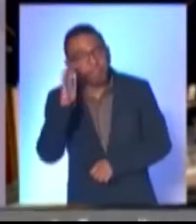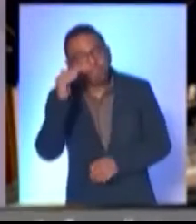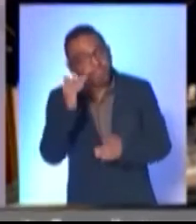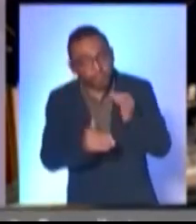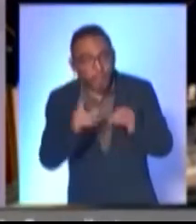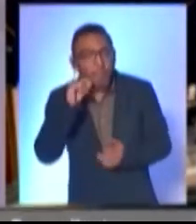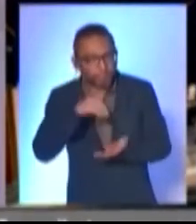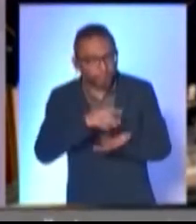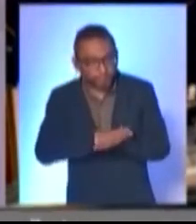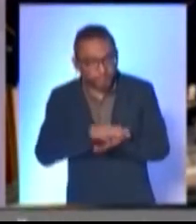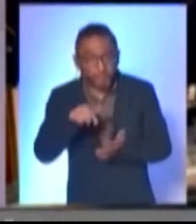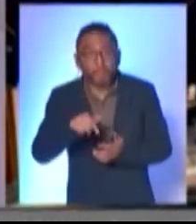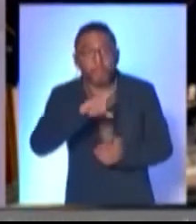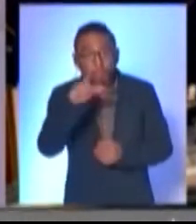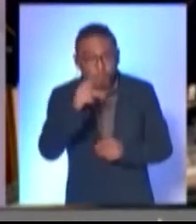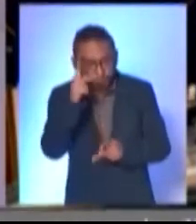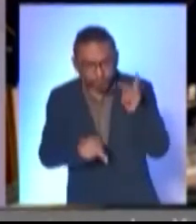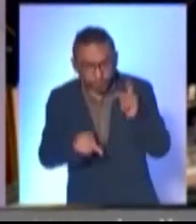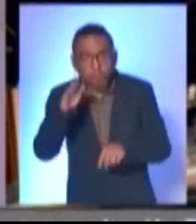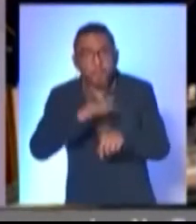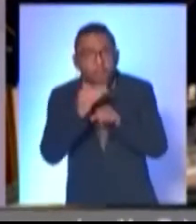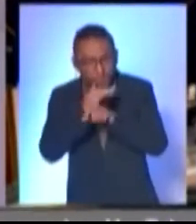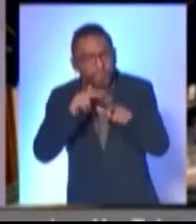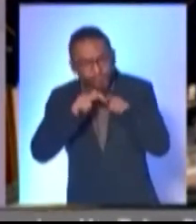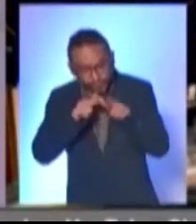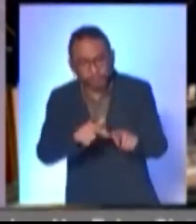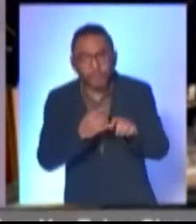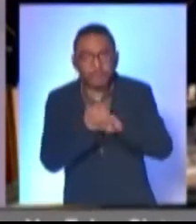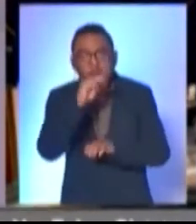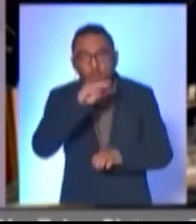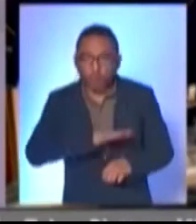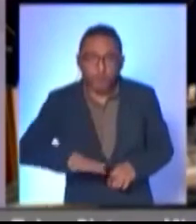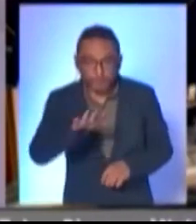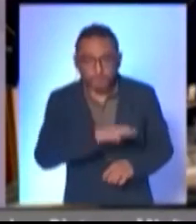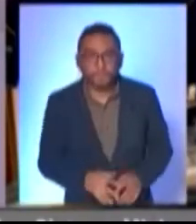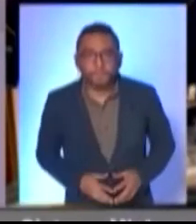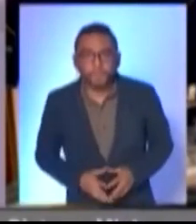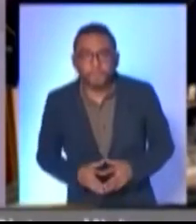una cita. Después de la pausa continuamos con más información para todo el estado de Michoacán.